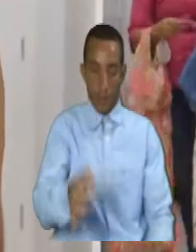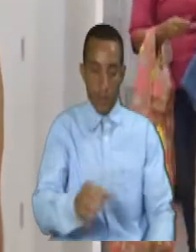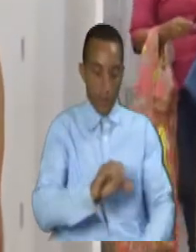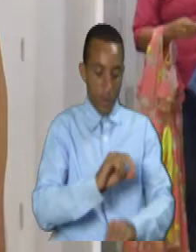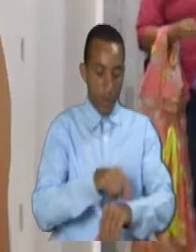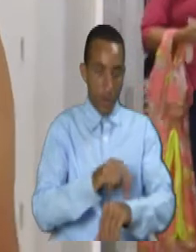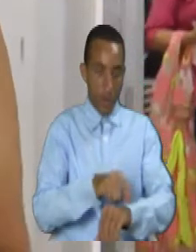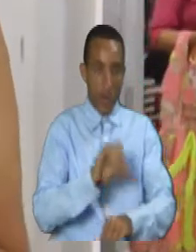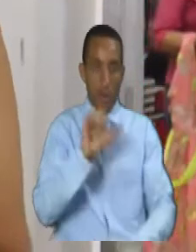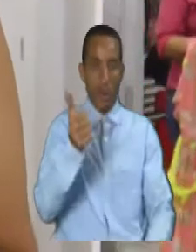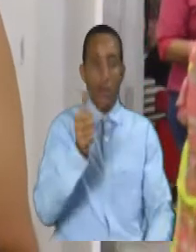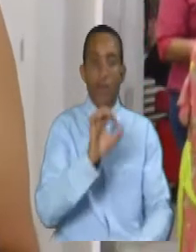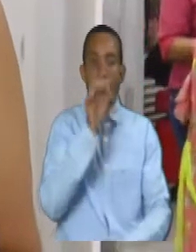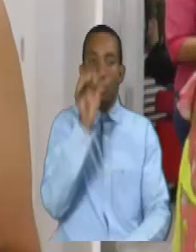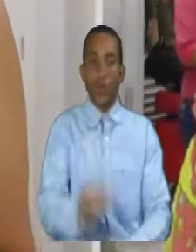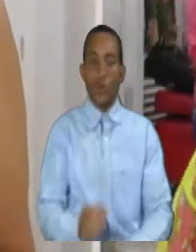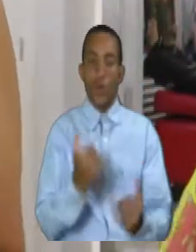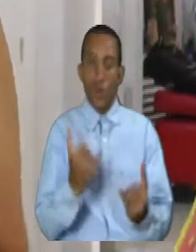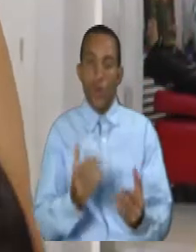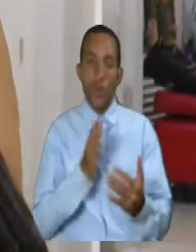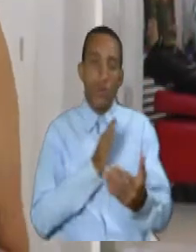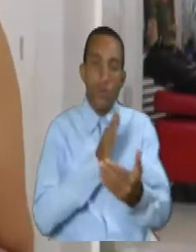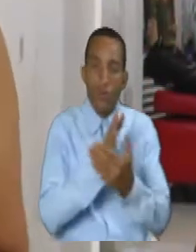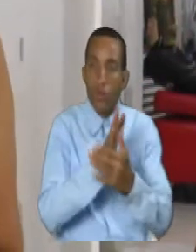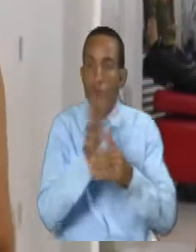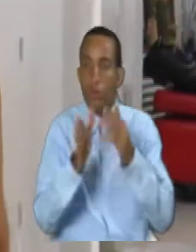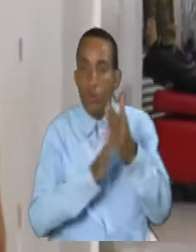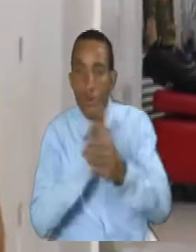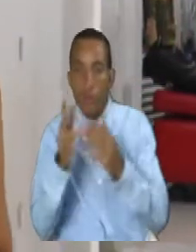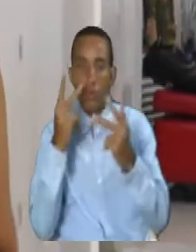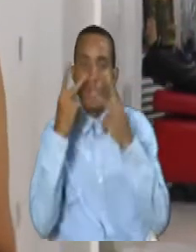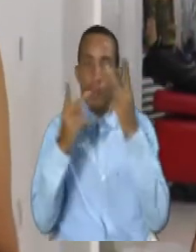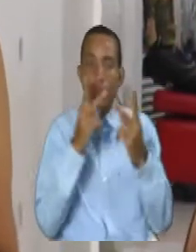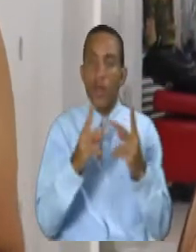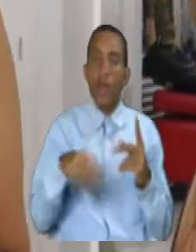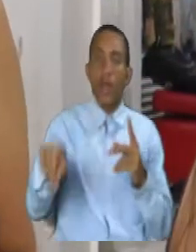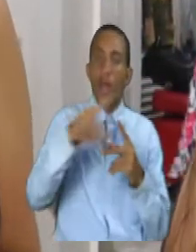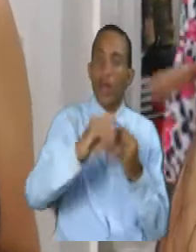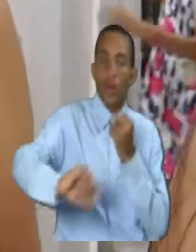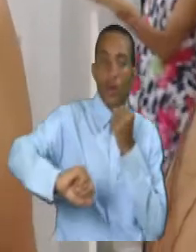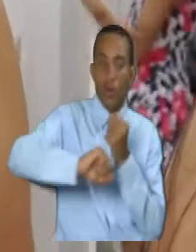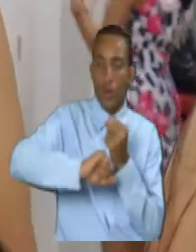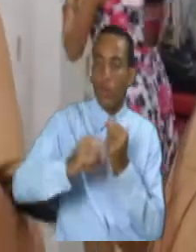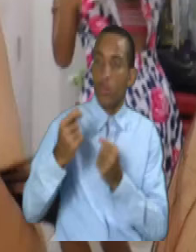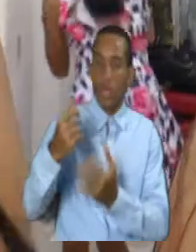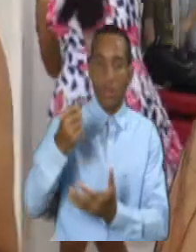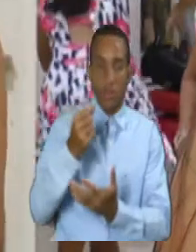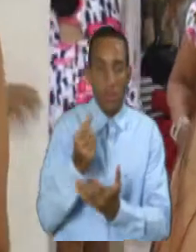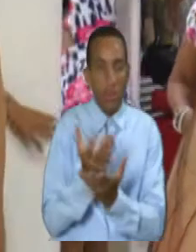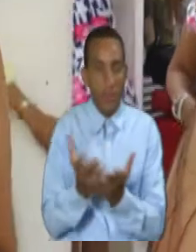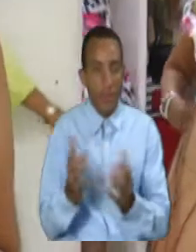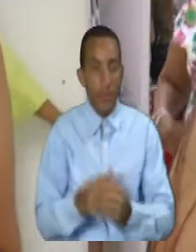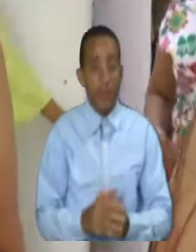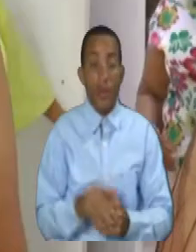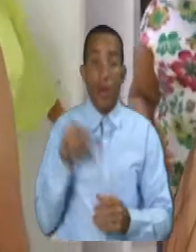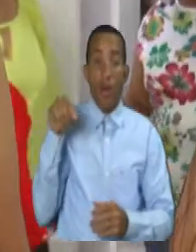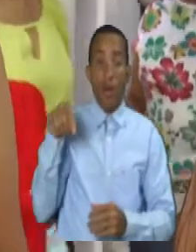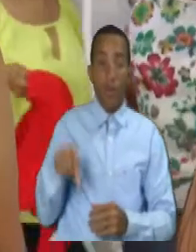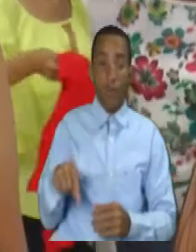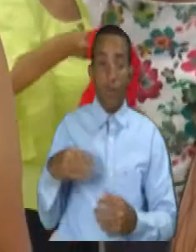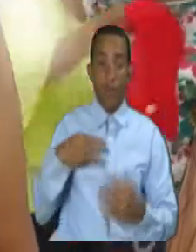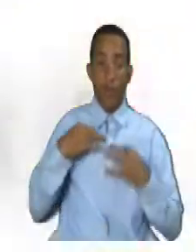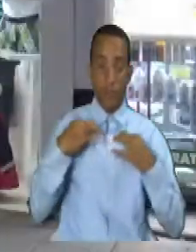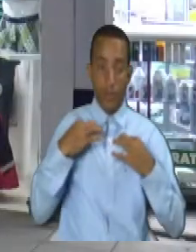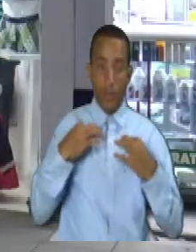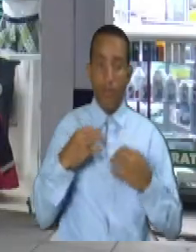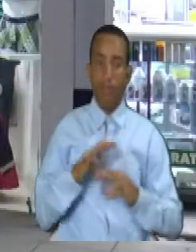pasado visitando a nuestros patrocinadores y hoy llegó un día muy especial porque estamos en la tienda de ropa por excelencia de todos los